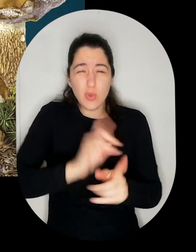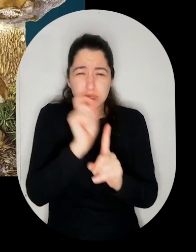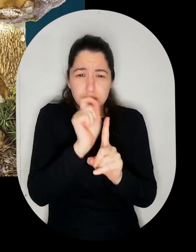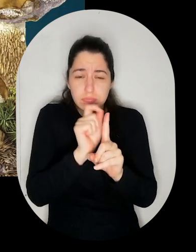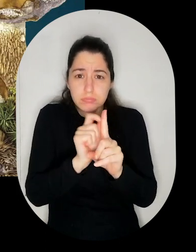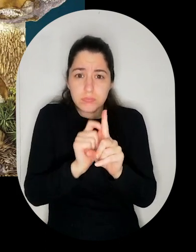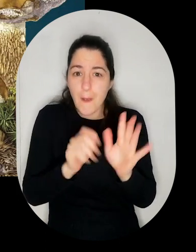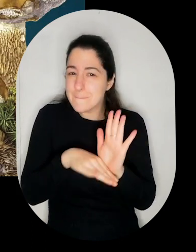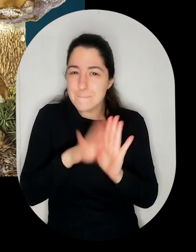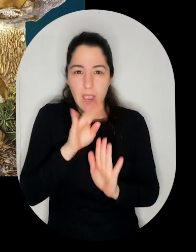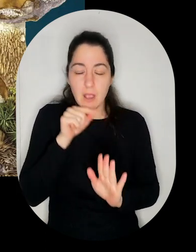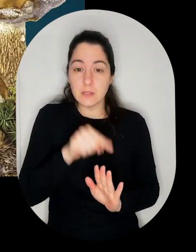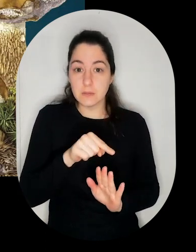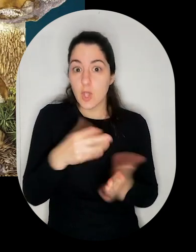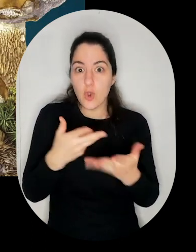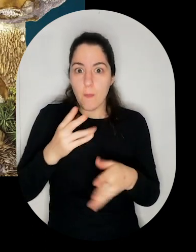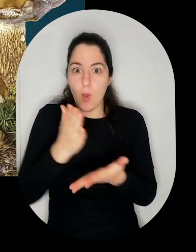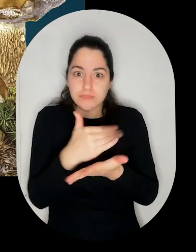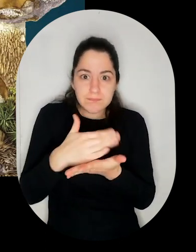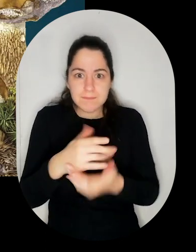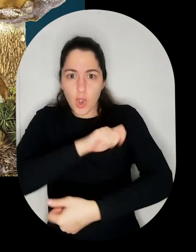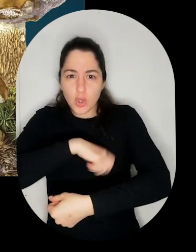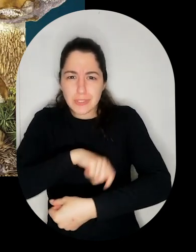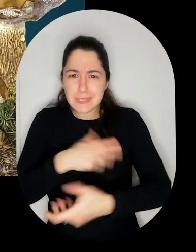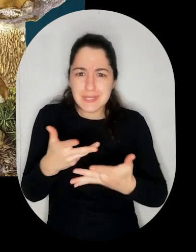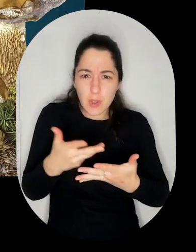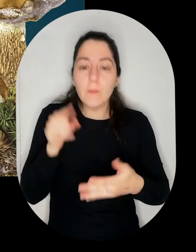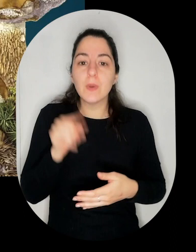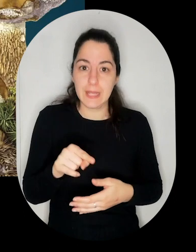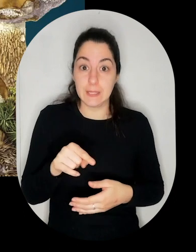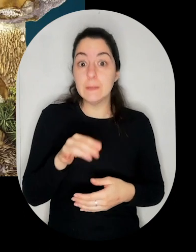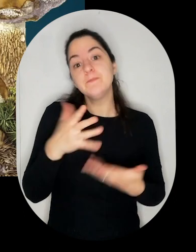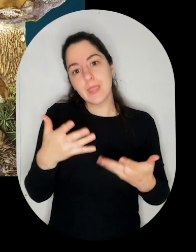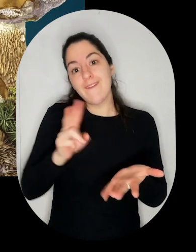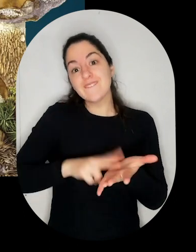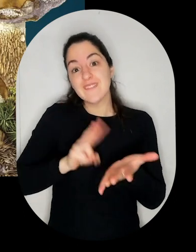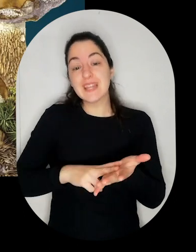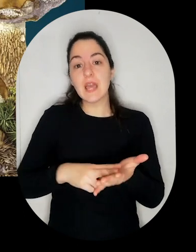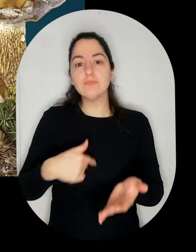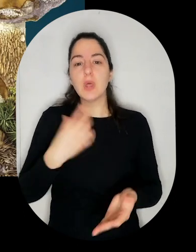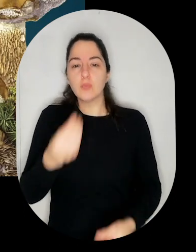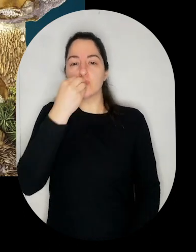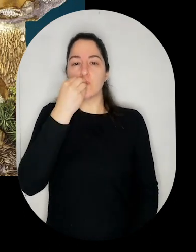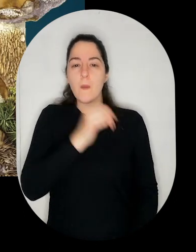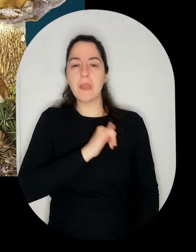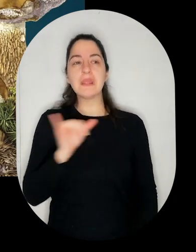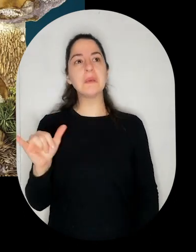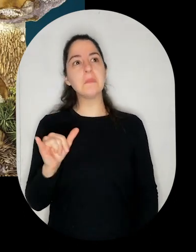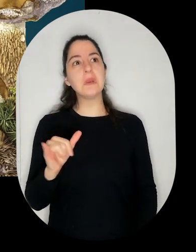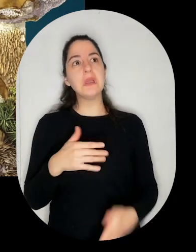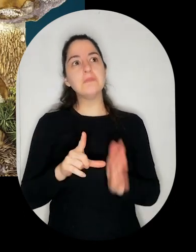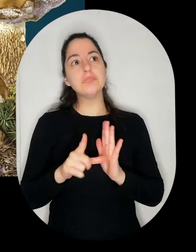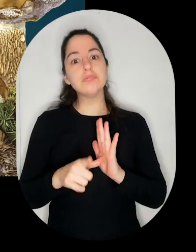o más detallados posible y cómo se preparó. Habitualmente, como decía, mientras más tarde en aparecer el cuadro, mucho más grave es. Los cuadros